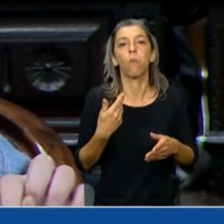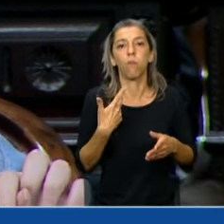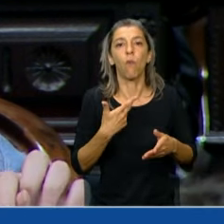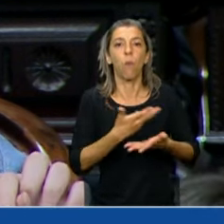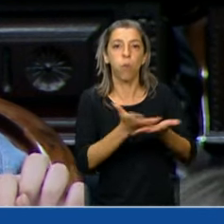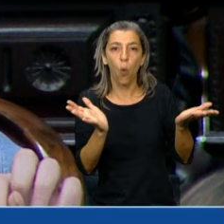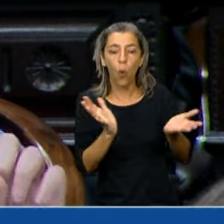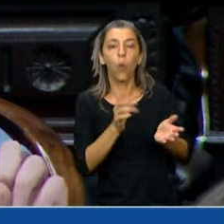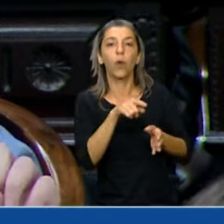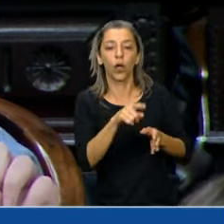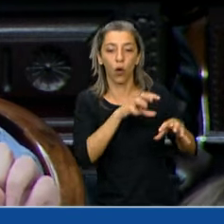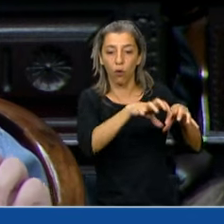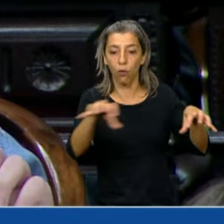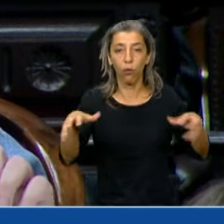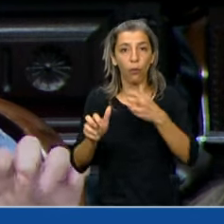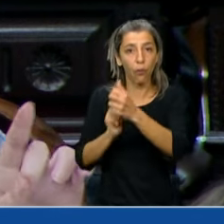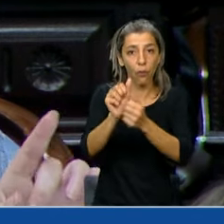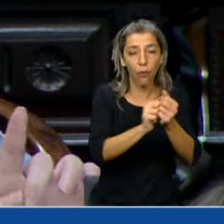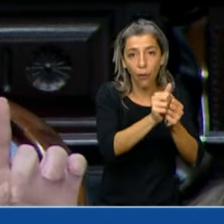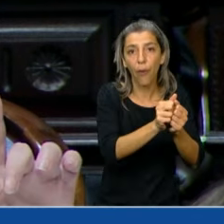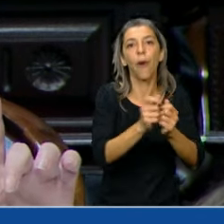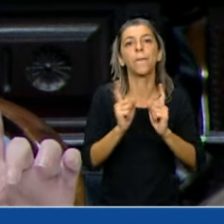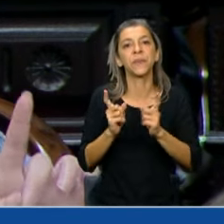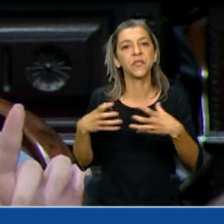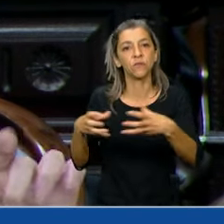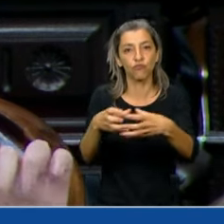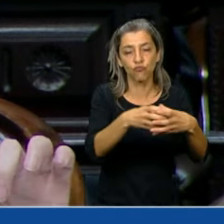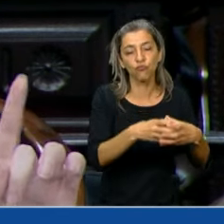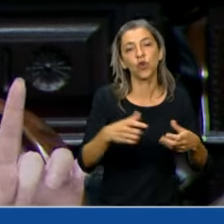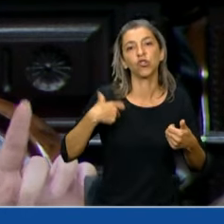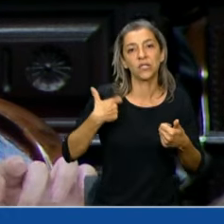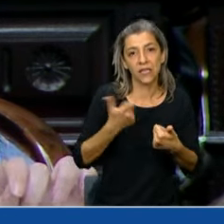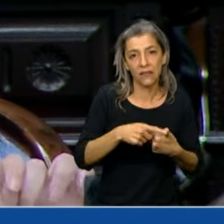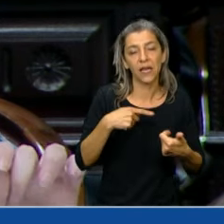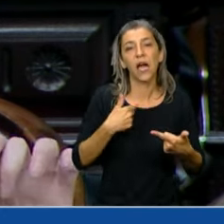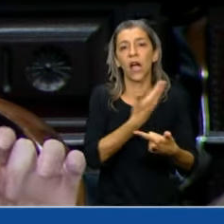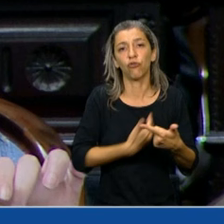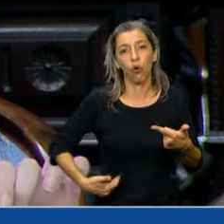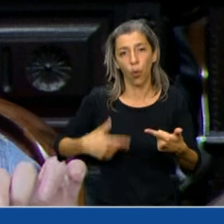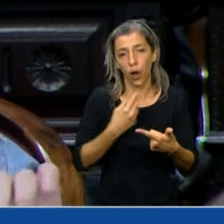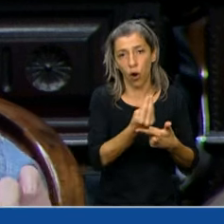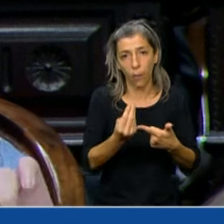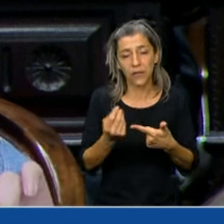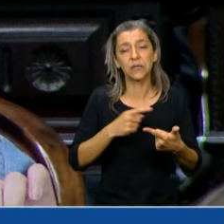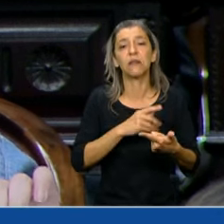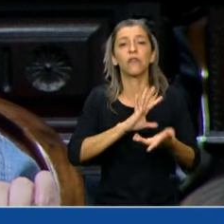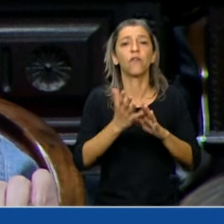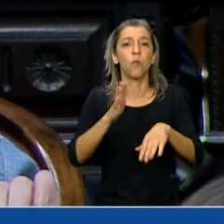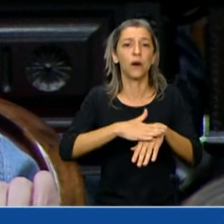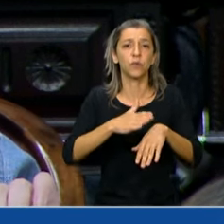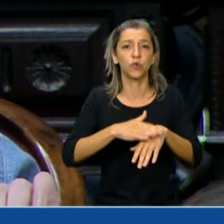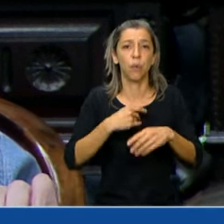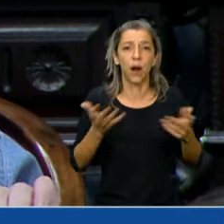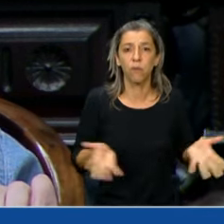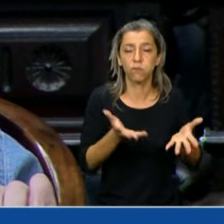cámaras empresarias que Integra la cadena de valor del calzado el sindicato de calzado representantes del gobierno nacional a través de responsables de la política de